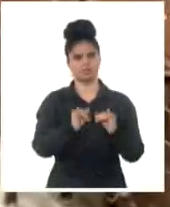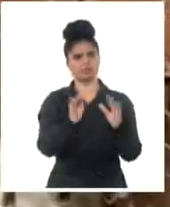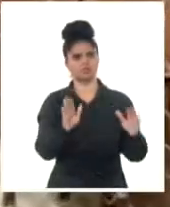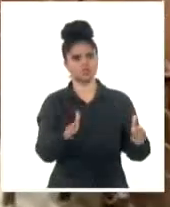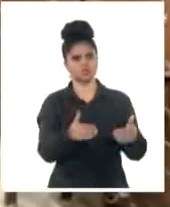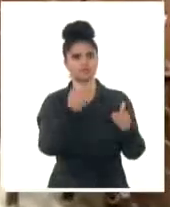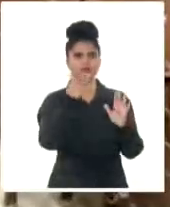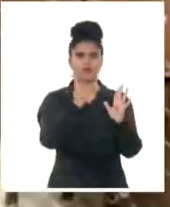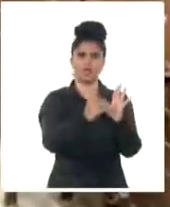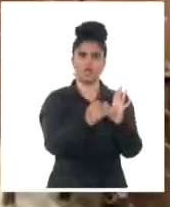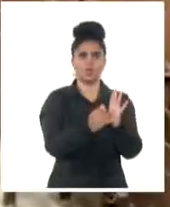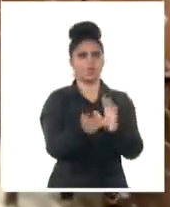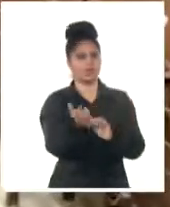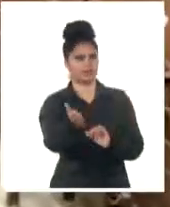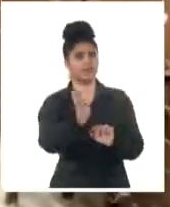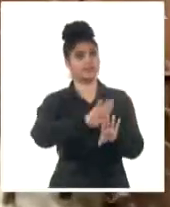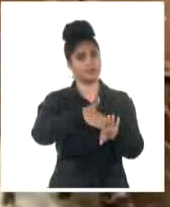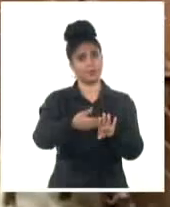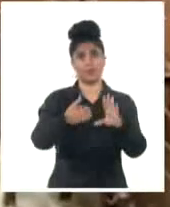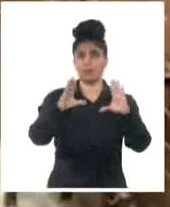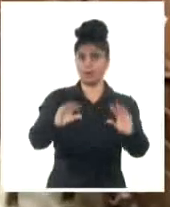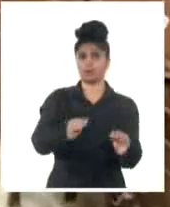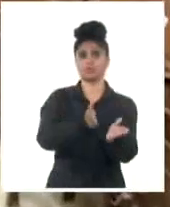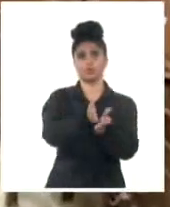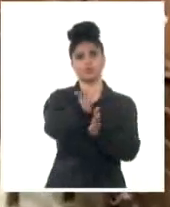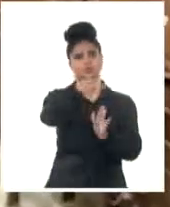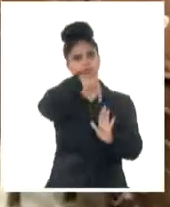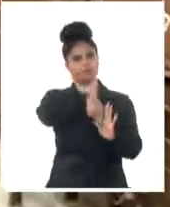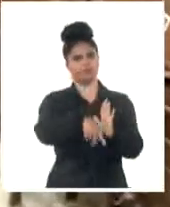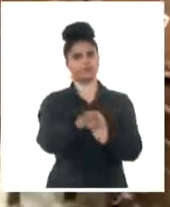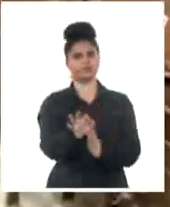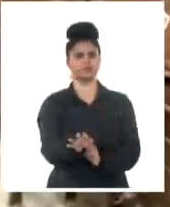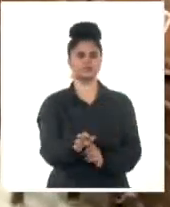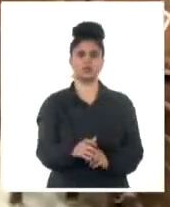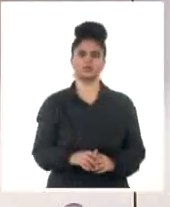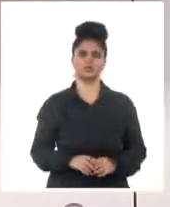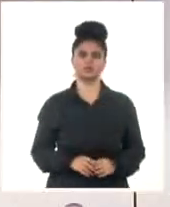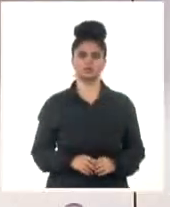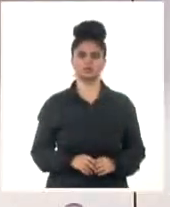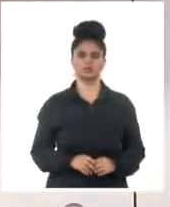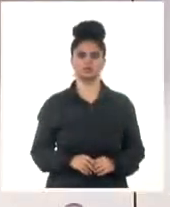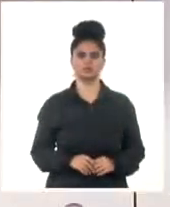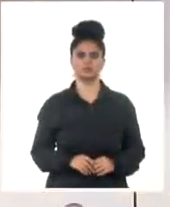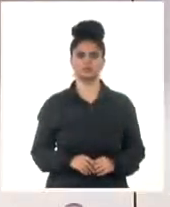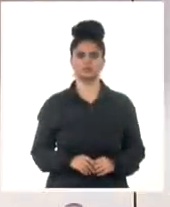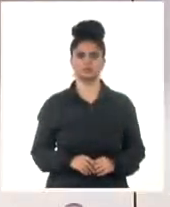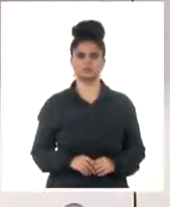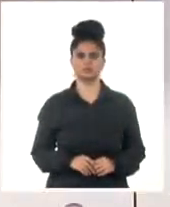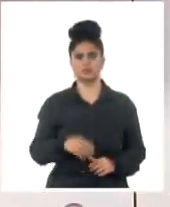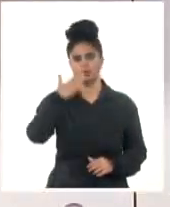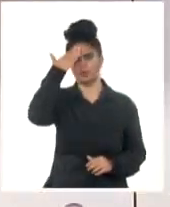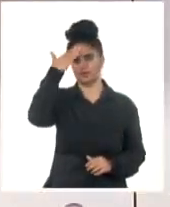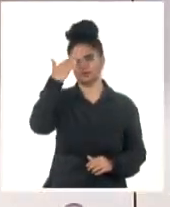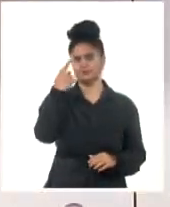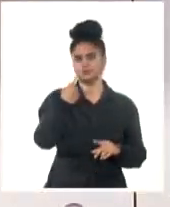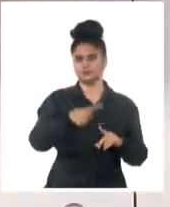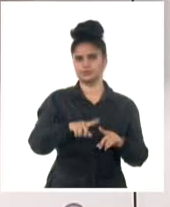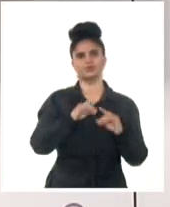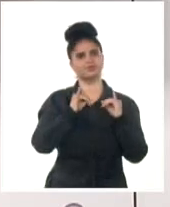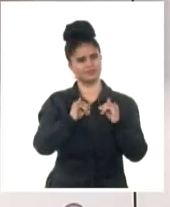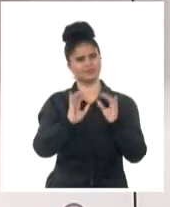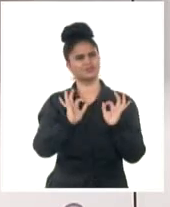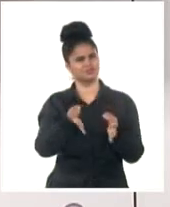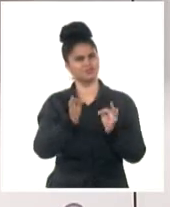la señal, se estará ampliando esta información en los diferentes espacios informativos de la televisión cubana. Gracias, Guillermo, siempre con la